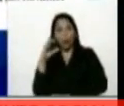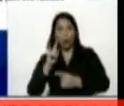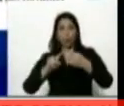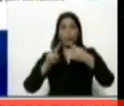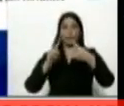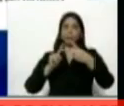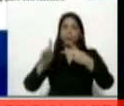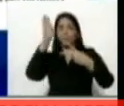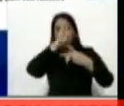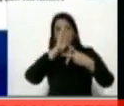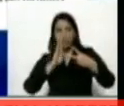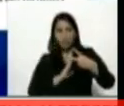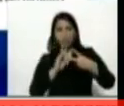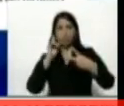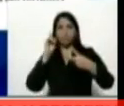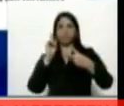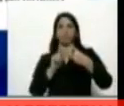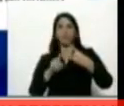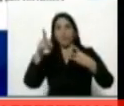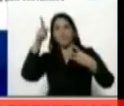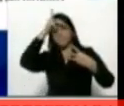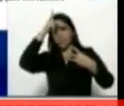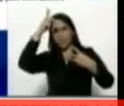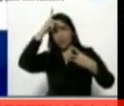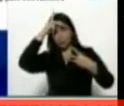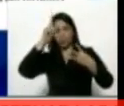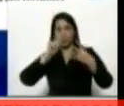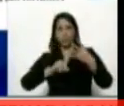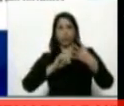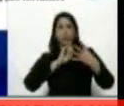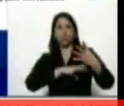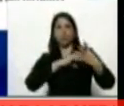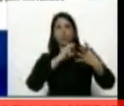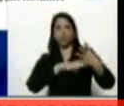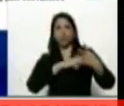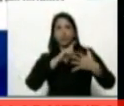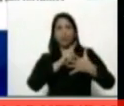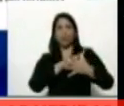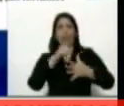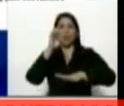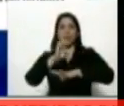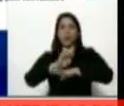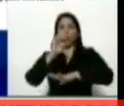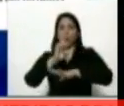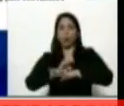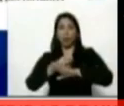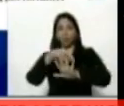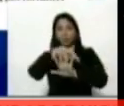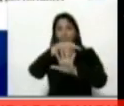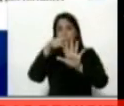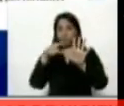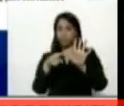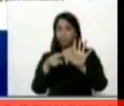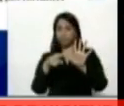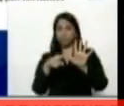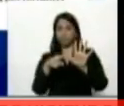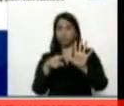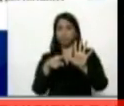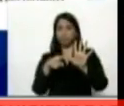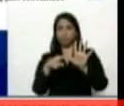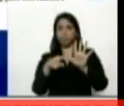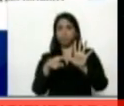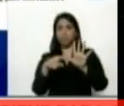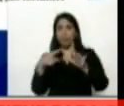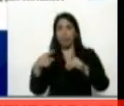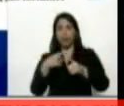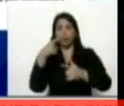técnicos iraníes y chinos que se encargan del proceso de refinería, todos dentro del marco de la Guardia Revolucionaria. Y es que todo